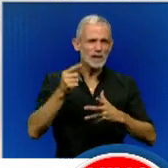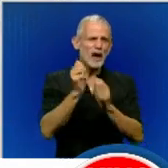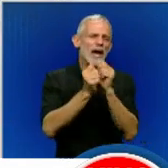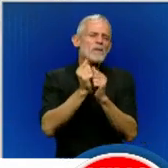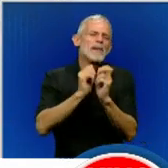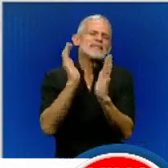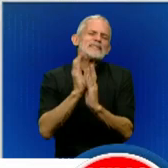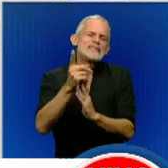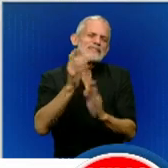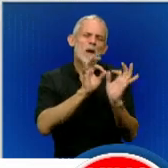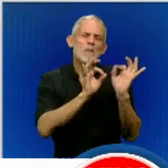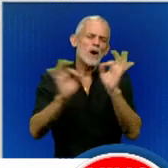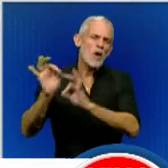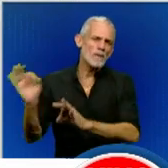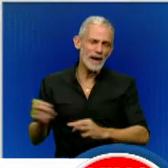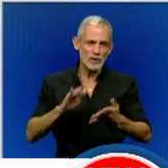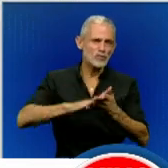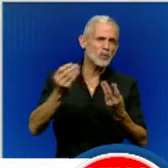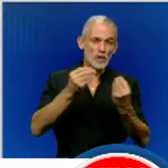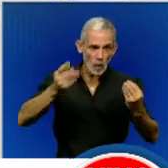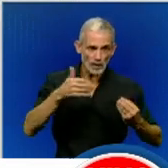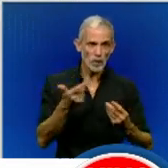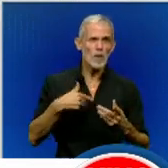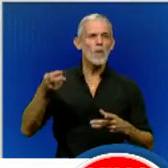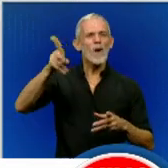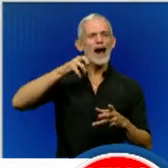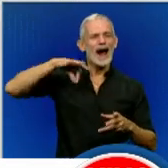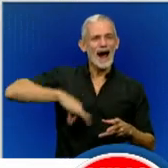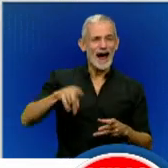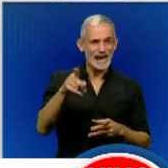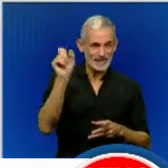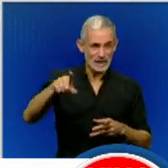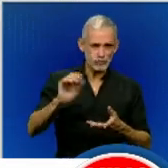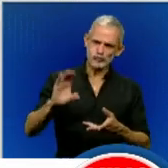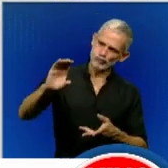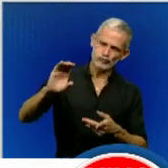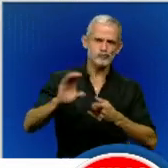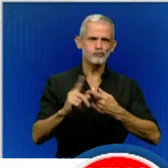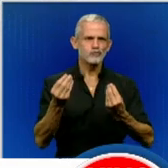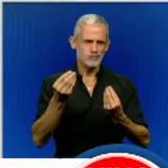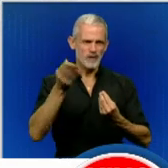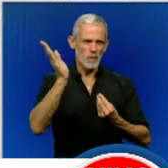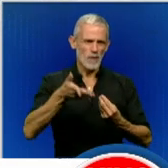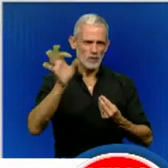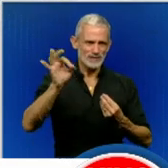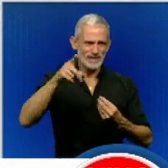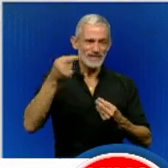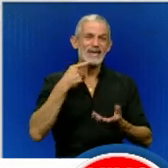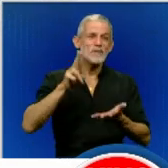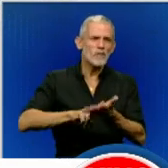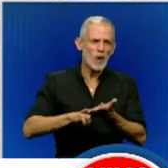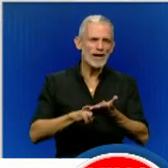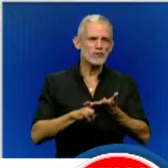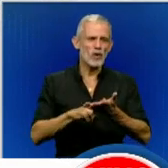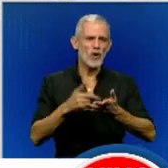de las microempresas sobre cuánto le significa la ganancia bruta a las empresas la casa de la tasa impositiva la tasa